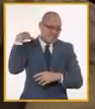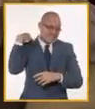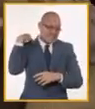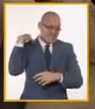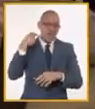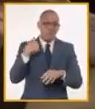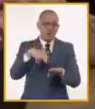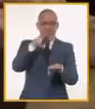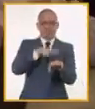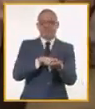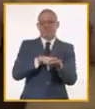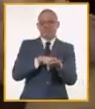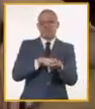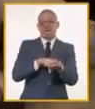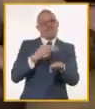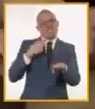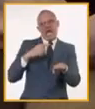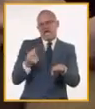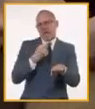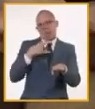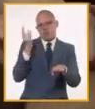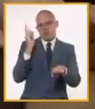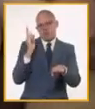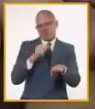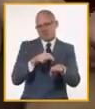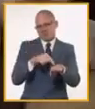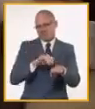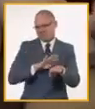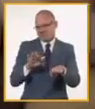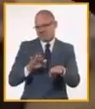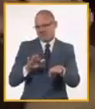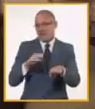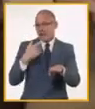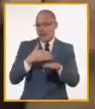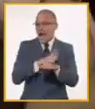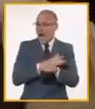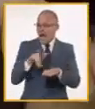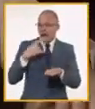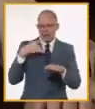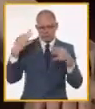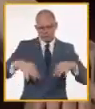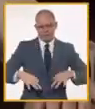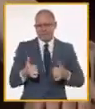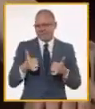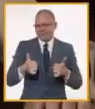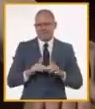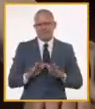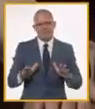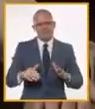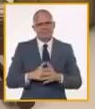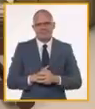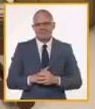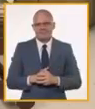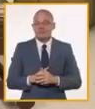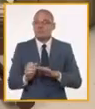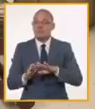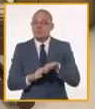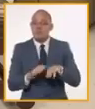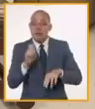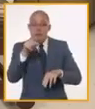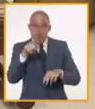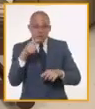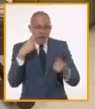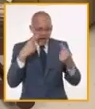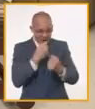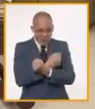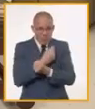se fue. Cuando él se fracturó la cadera estaba como si no tuviera nada. Y a usted no le duele ningún hueso.